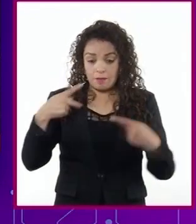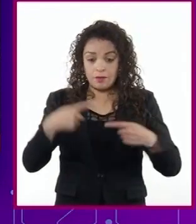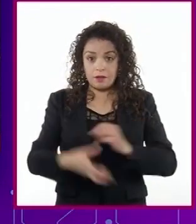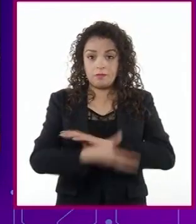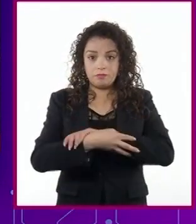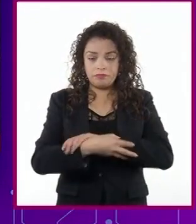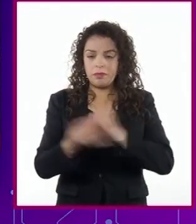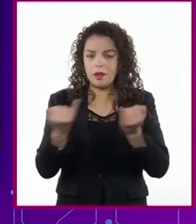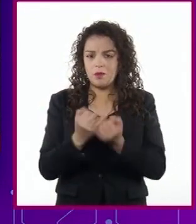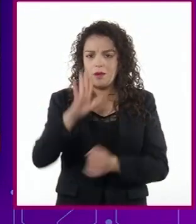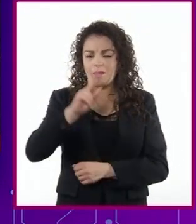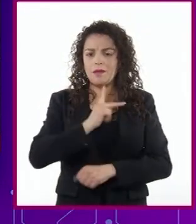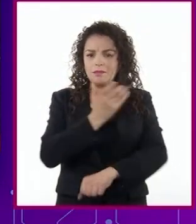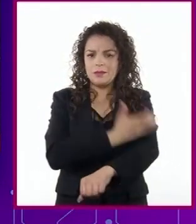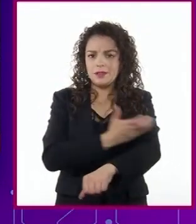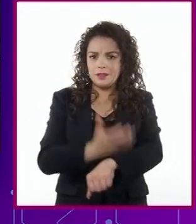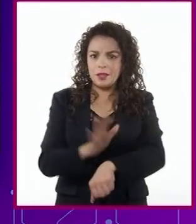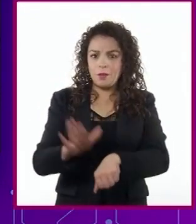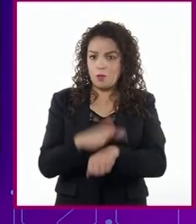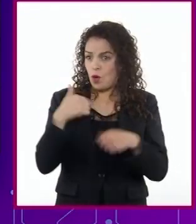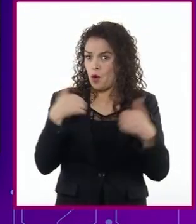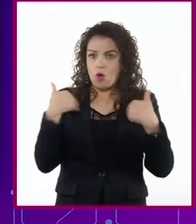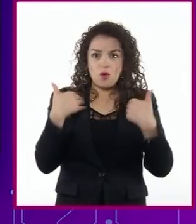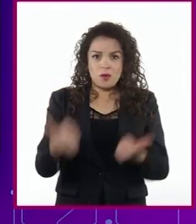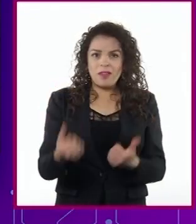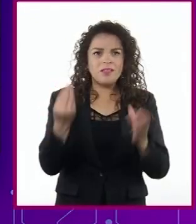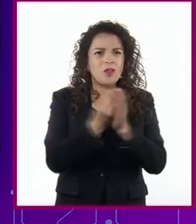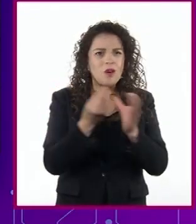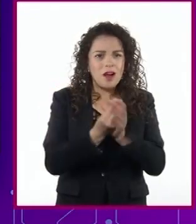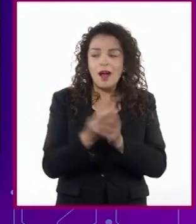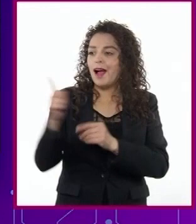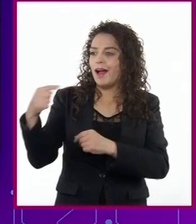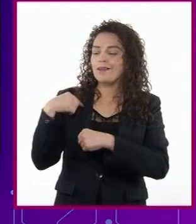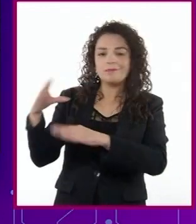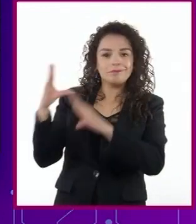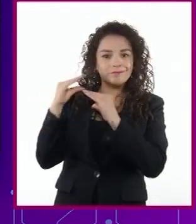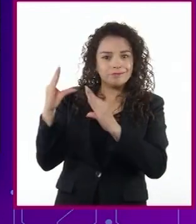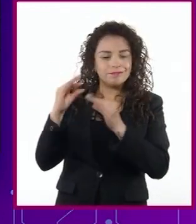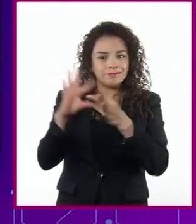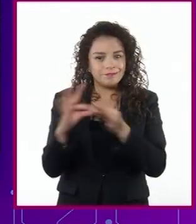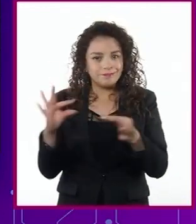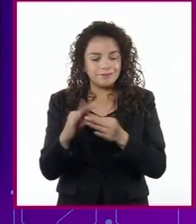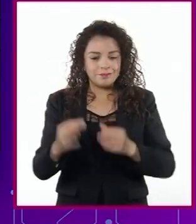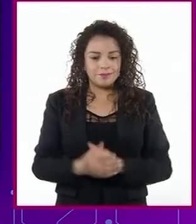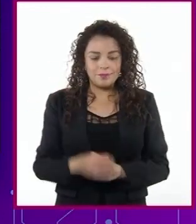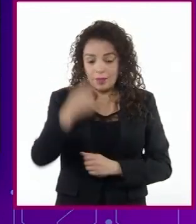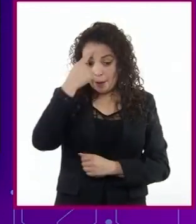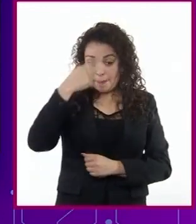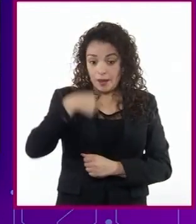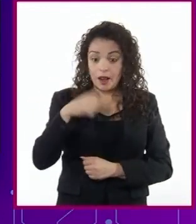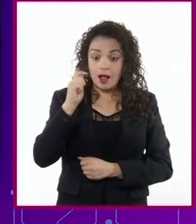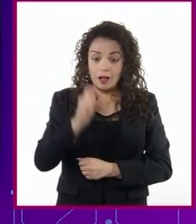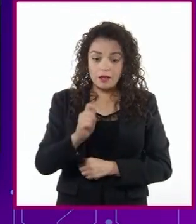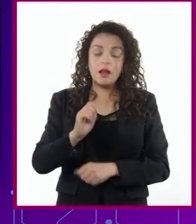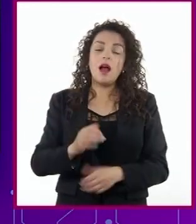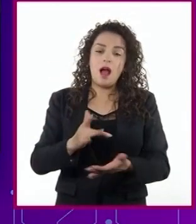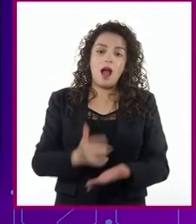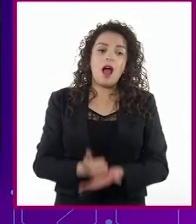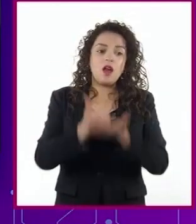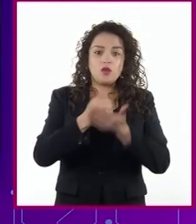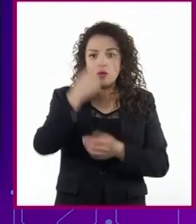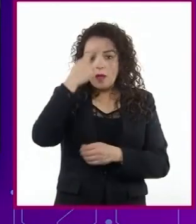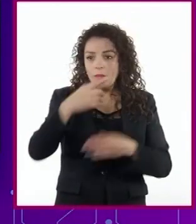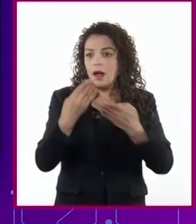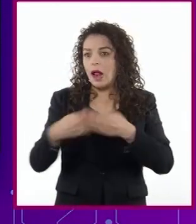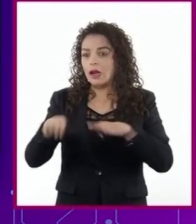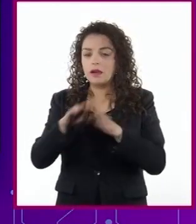compañeros, porque me explican lo que no entiendo en clase. Para mí, una persona solidaria es quien apoya en los quehaceres de la casa. Es quien ayuda a